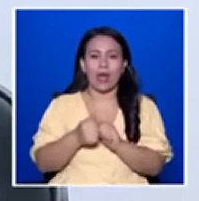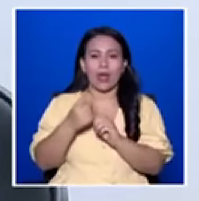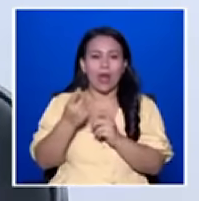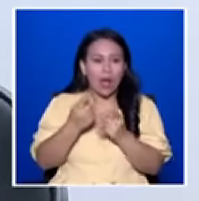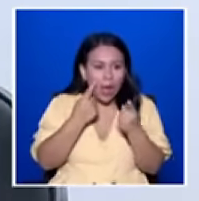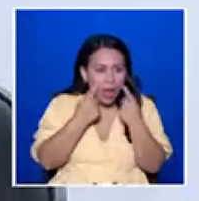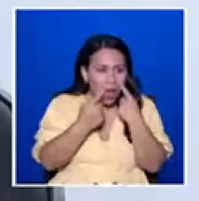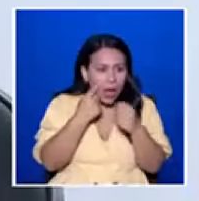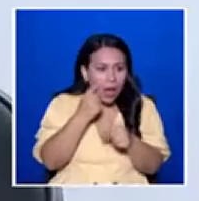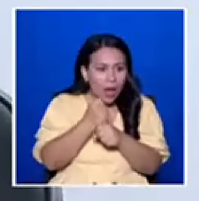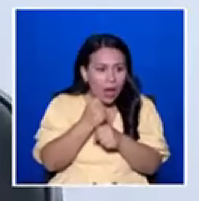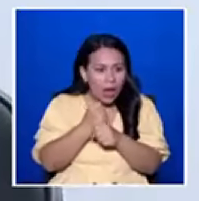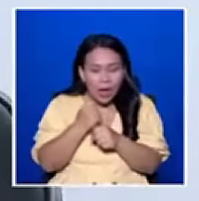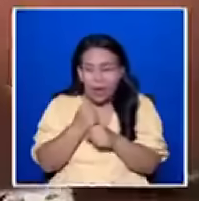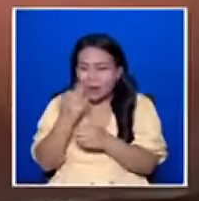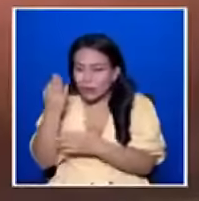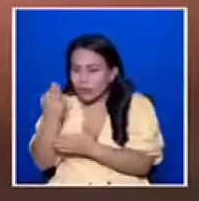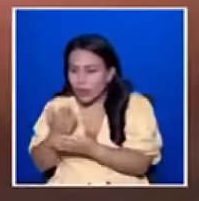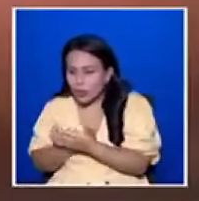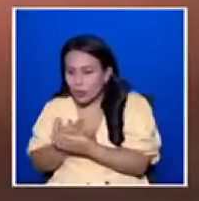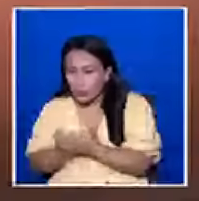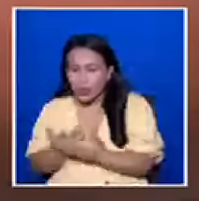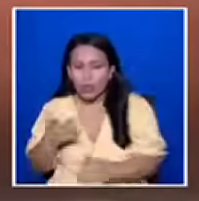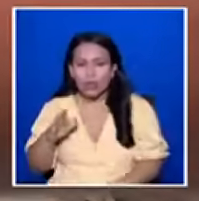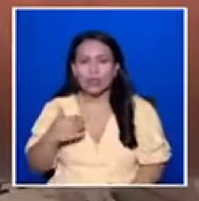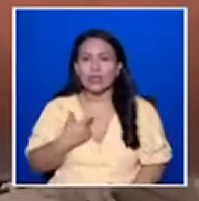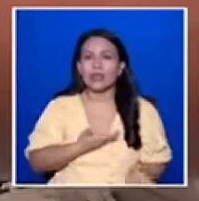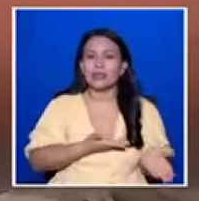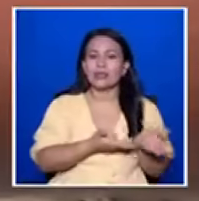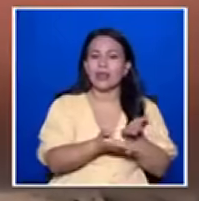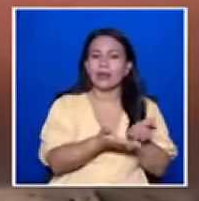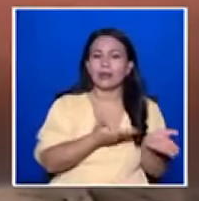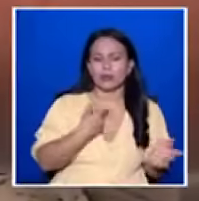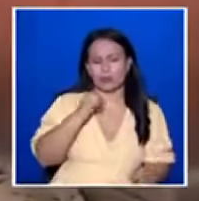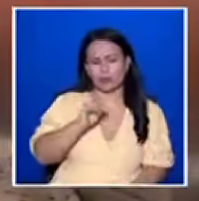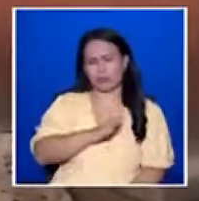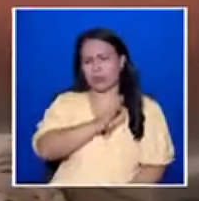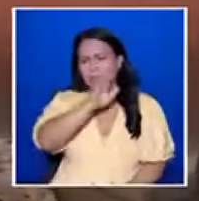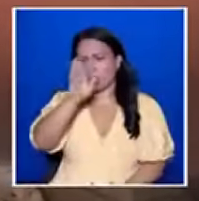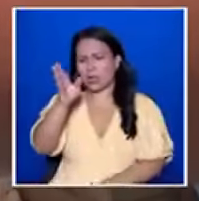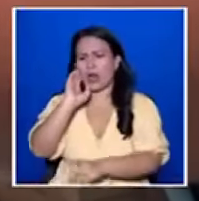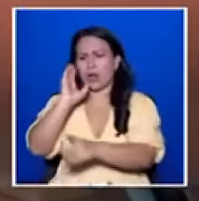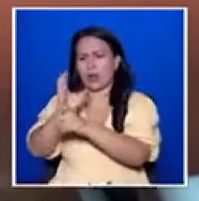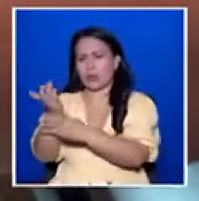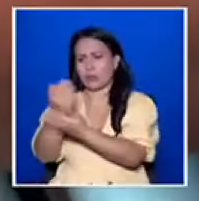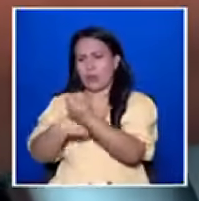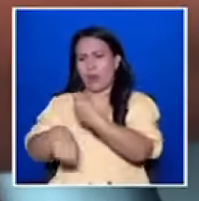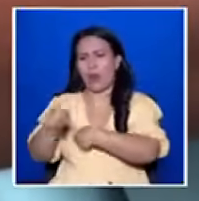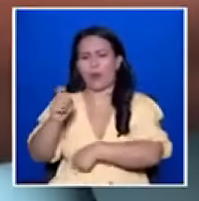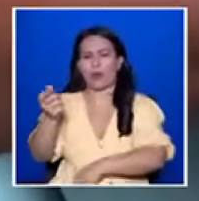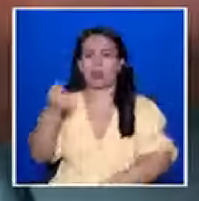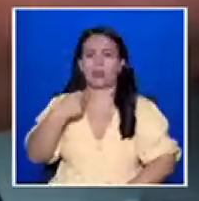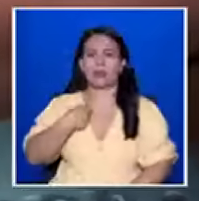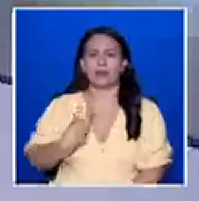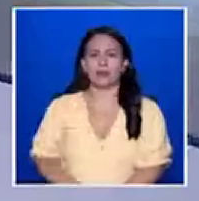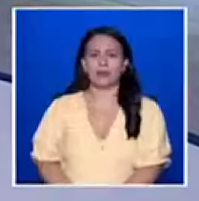que si el cliente recibe la factura sin tener el servicio, puede pedir una nota de crédito.